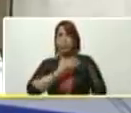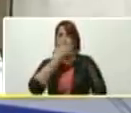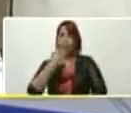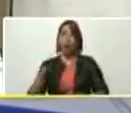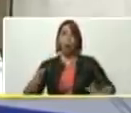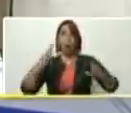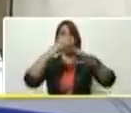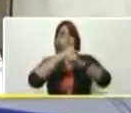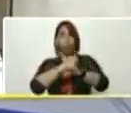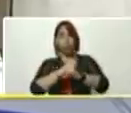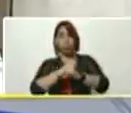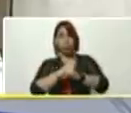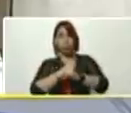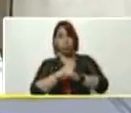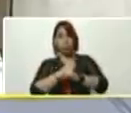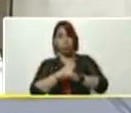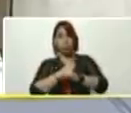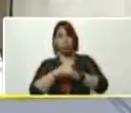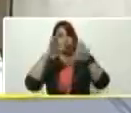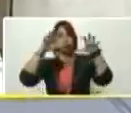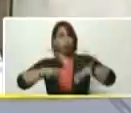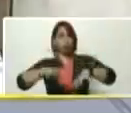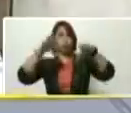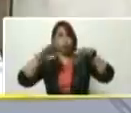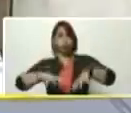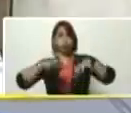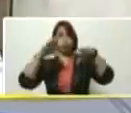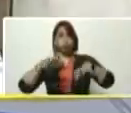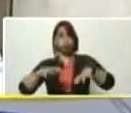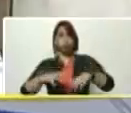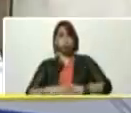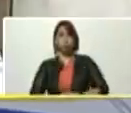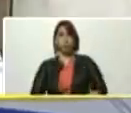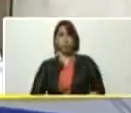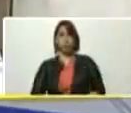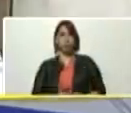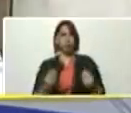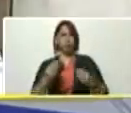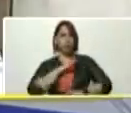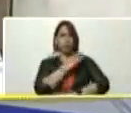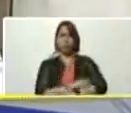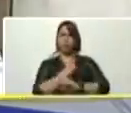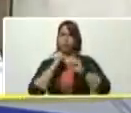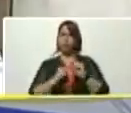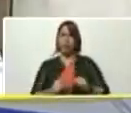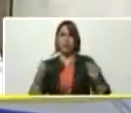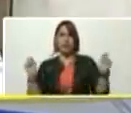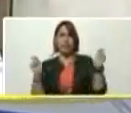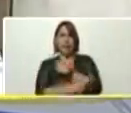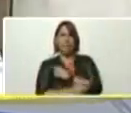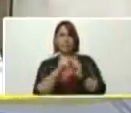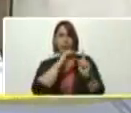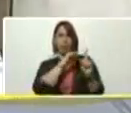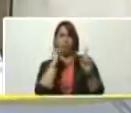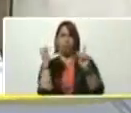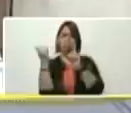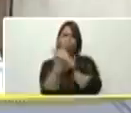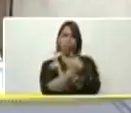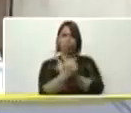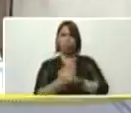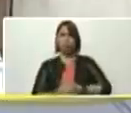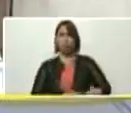noche, porque bueno, las lluvias llegaron con mucha fuerza por el cambio climático,